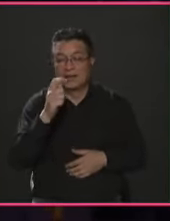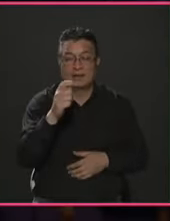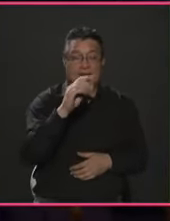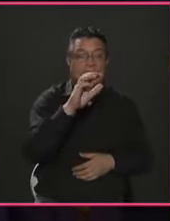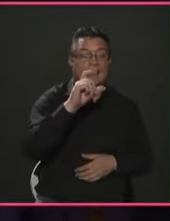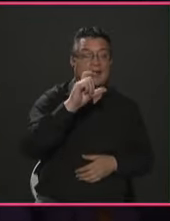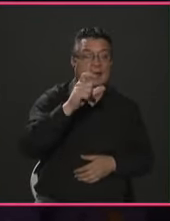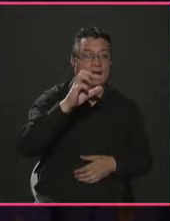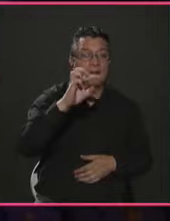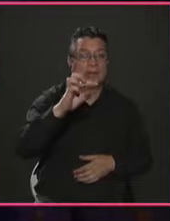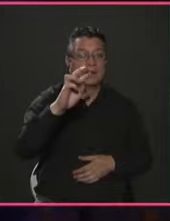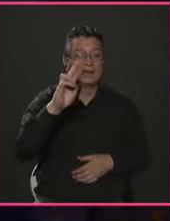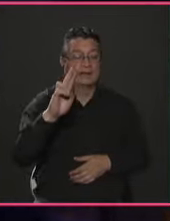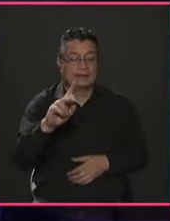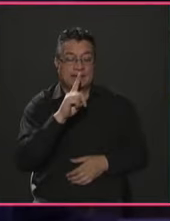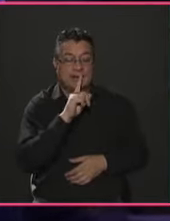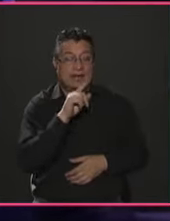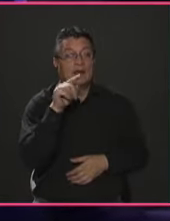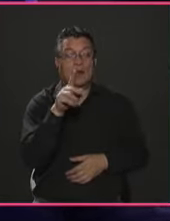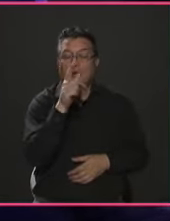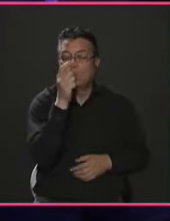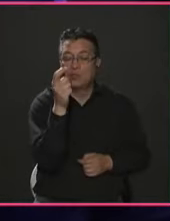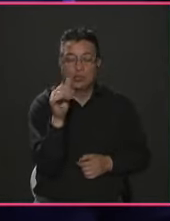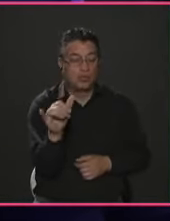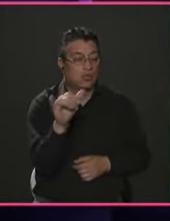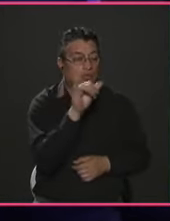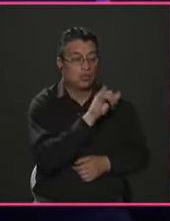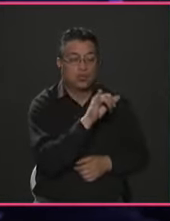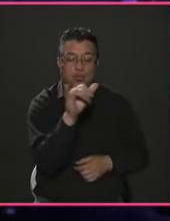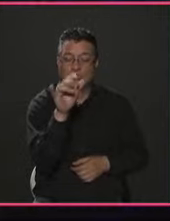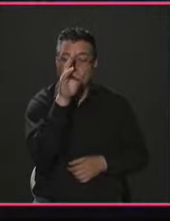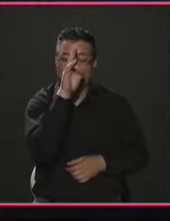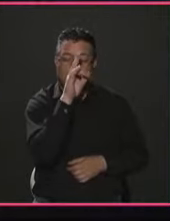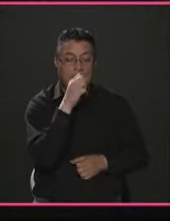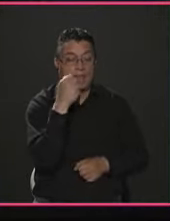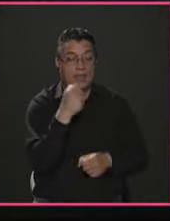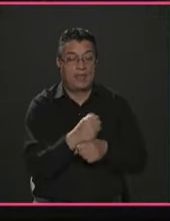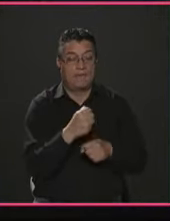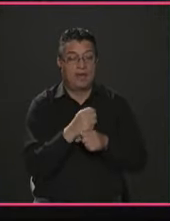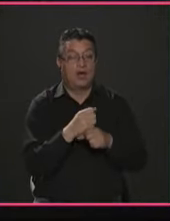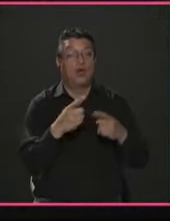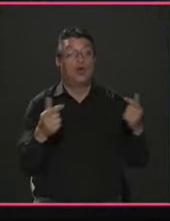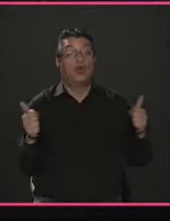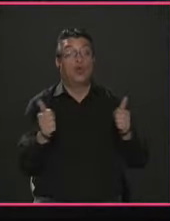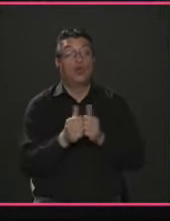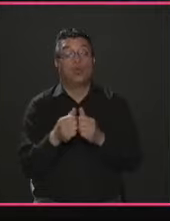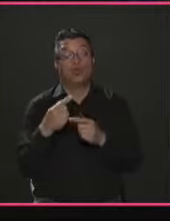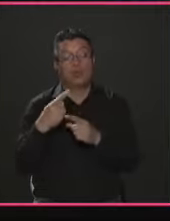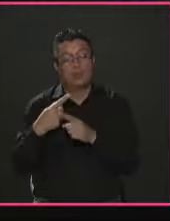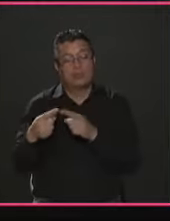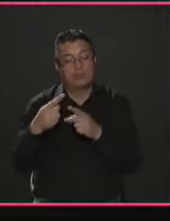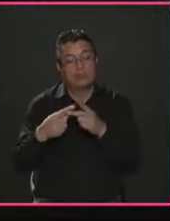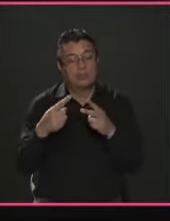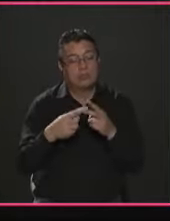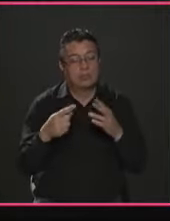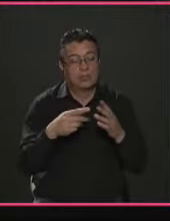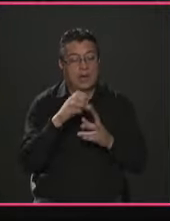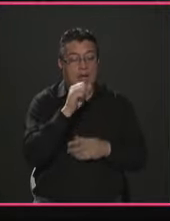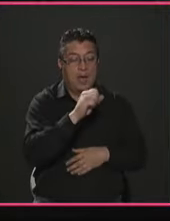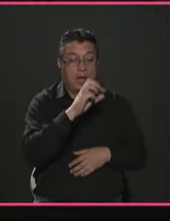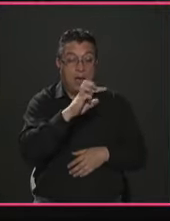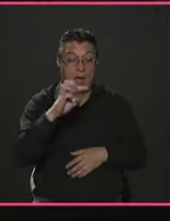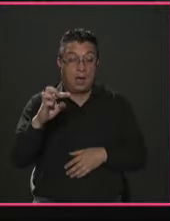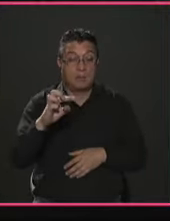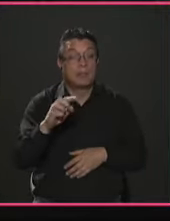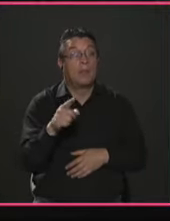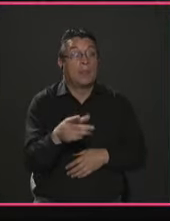bar de Google entre otras que hacen exactamente el mismo tipo de trabajo junto con muchas ot ot con muchas otras aplicaciones